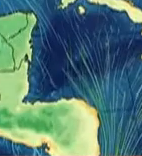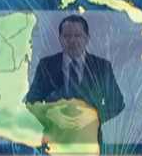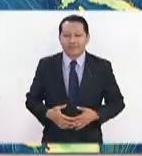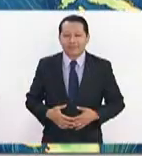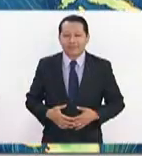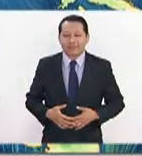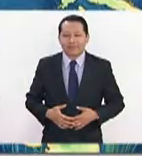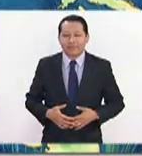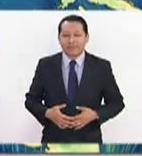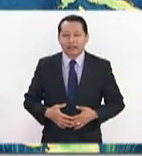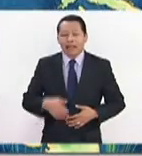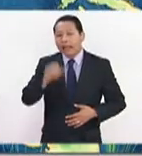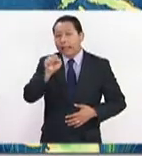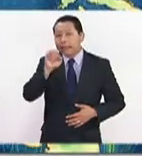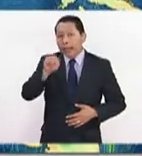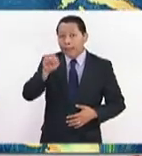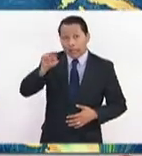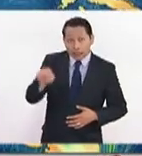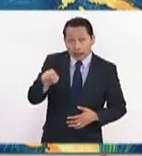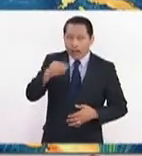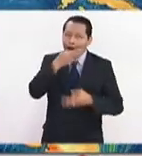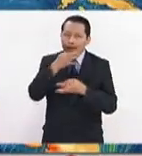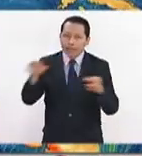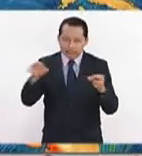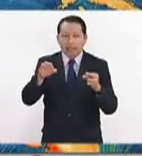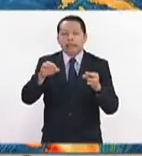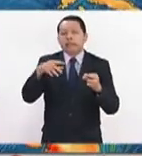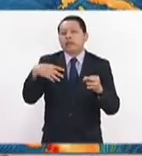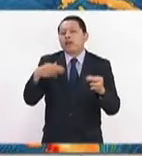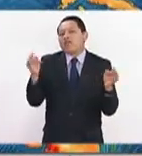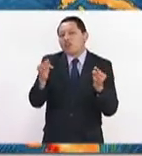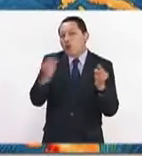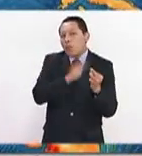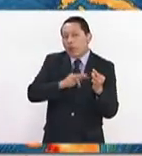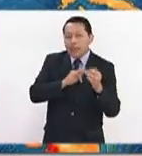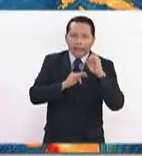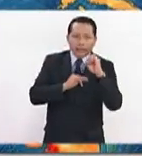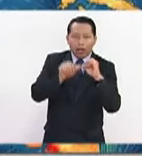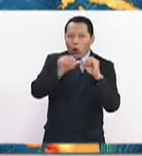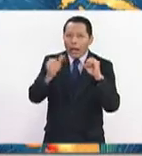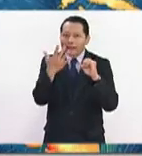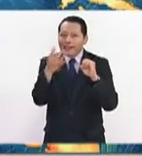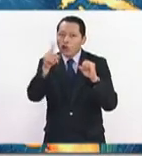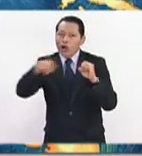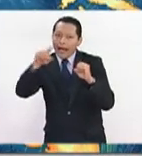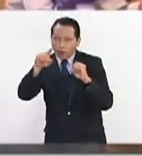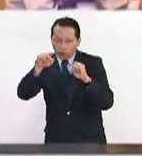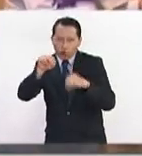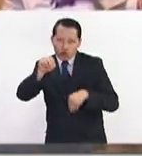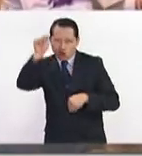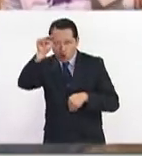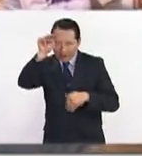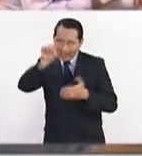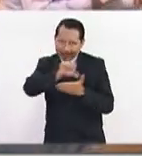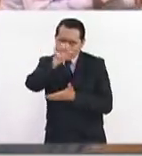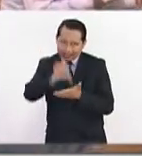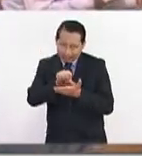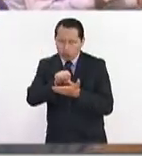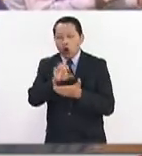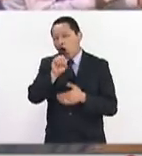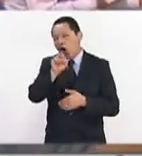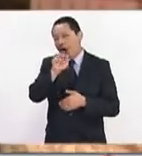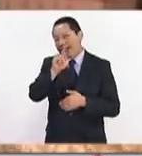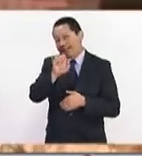El Sistema Meteorológico Nacional prevé temperaturas entre los 0 y 5 grados en los estados del norte, el centro y el oriente del